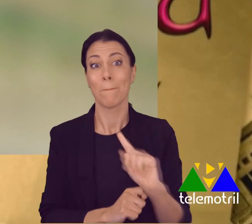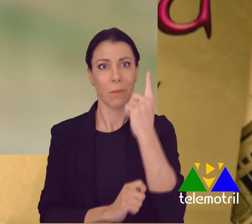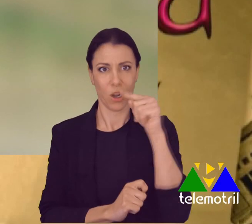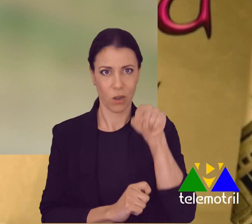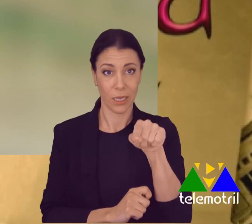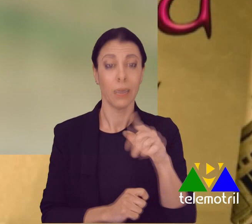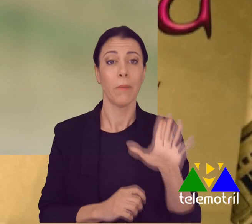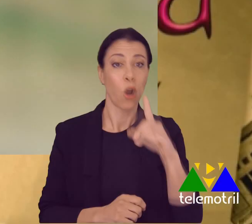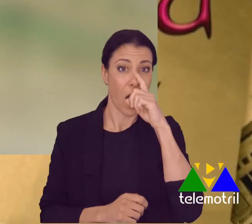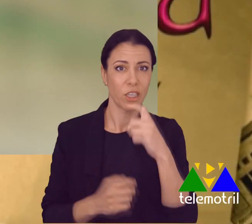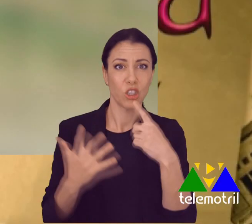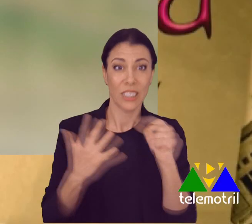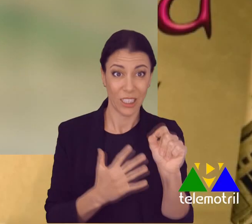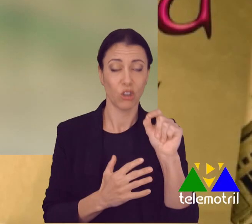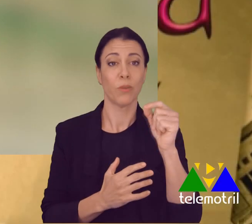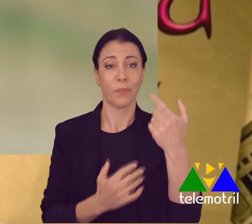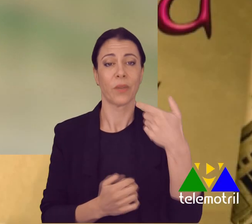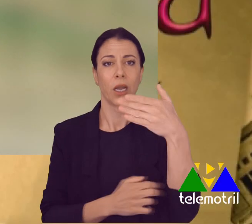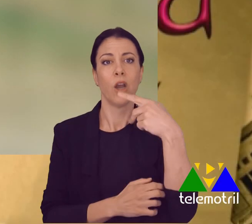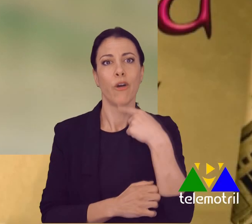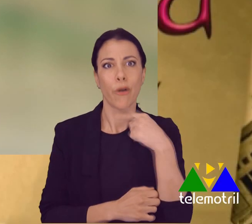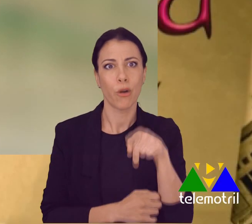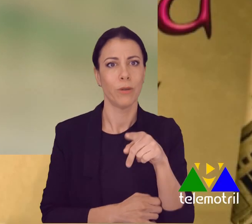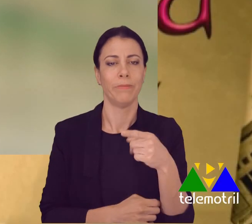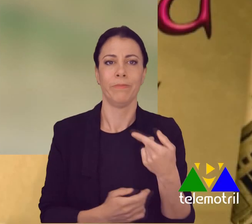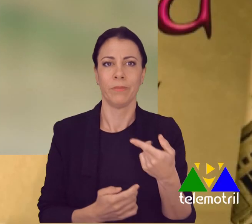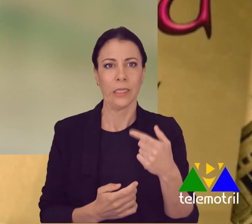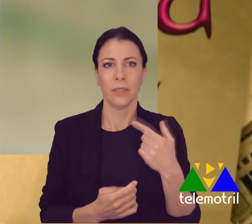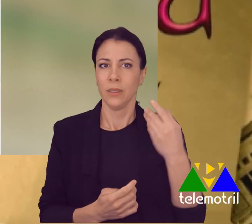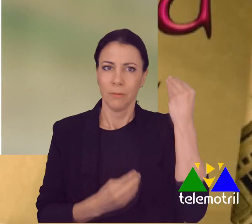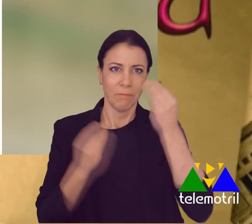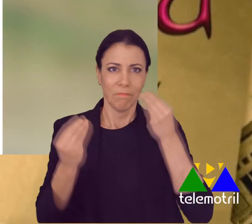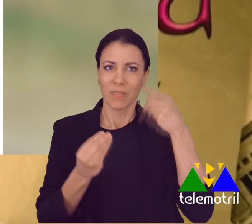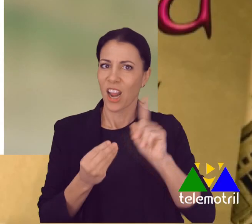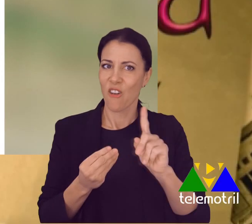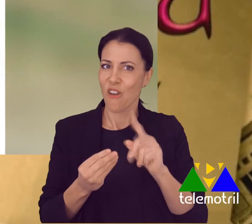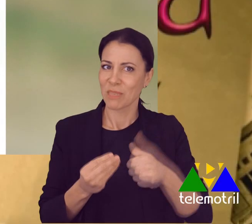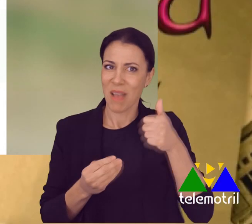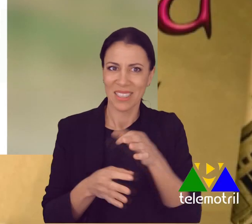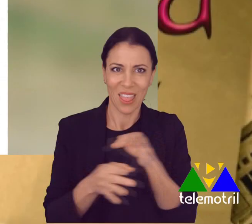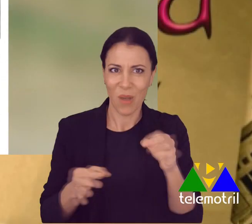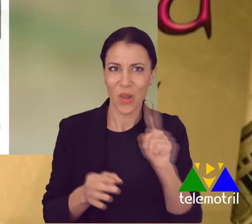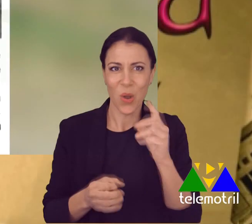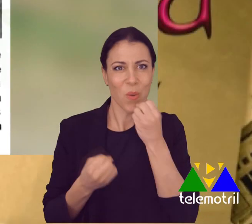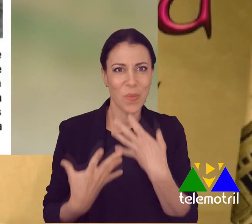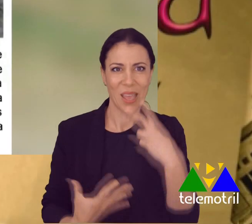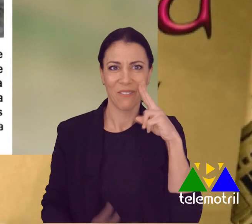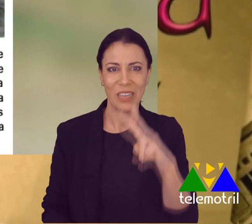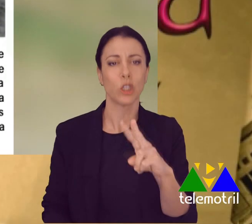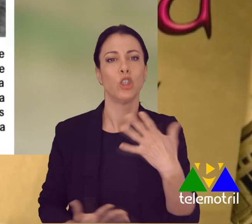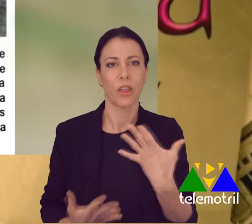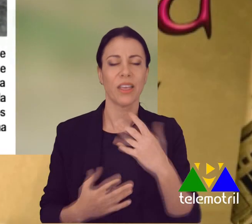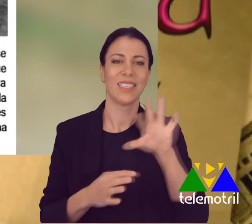Evidentemente, en los años 60 poner un pendón rojo no era lo más adecuado. No estaba bien visto. No estaba bien visto y se eligió otro tipo de